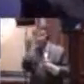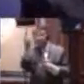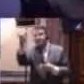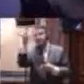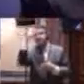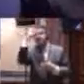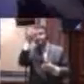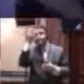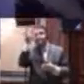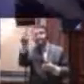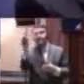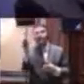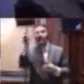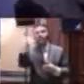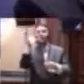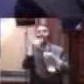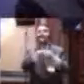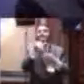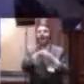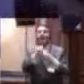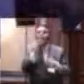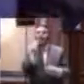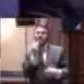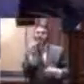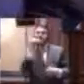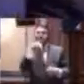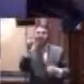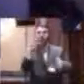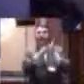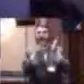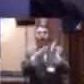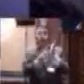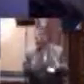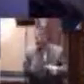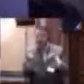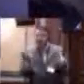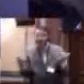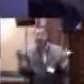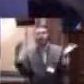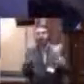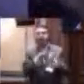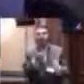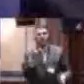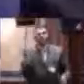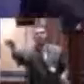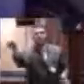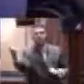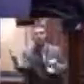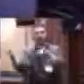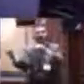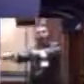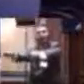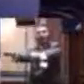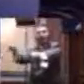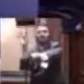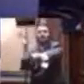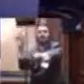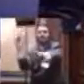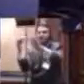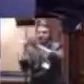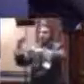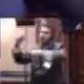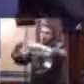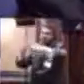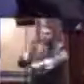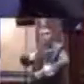constitucional, la autoridad electoral de inmediato ordena que se suspenda, lo ordena directamente a las